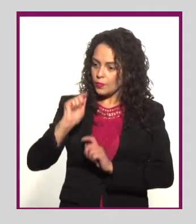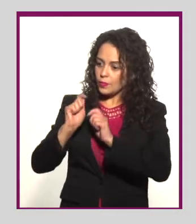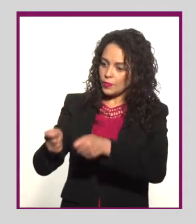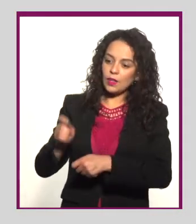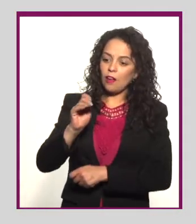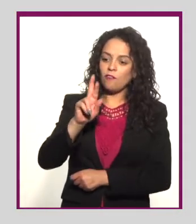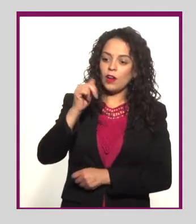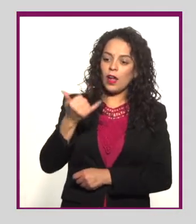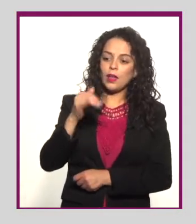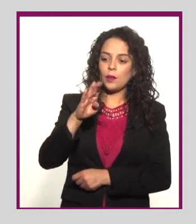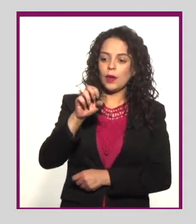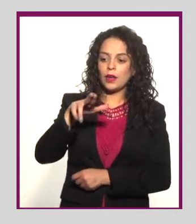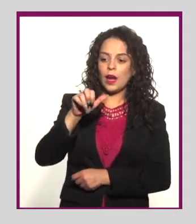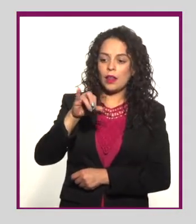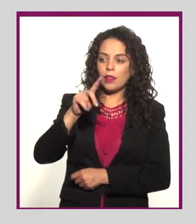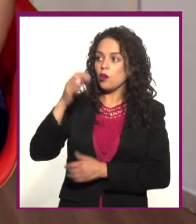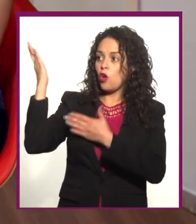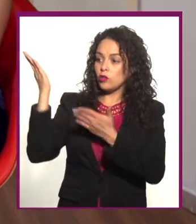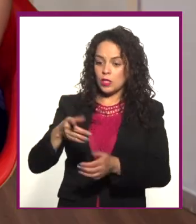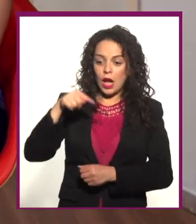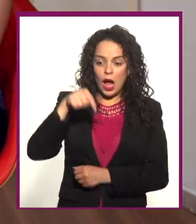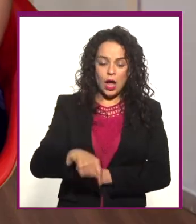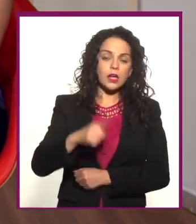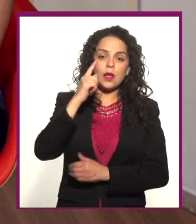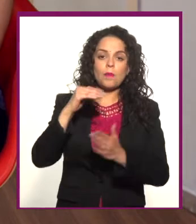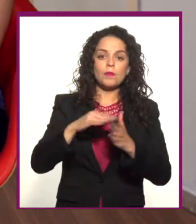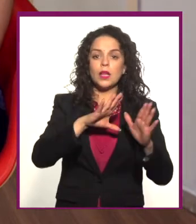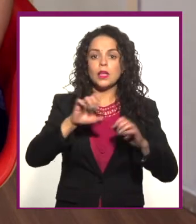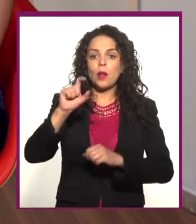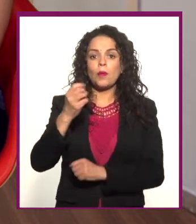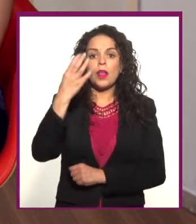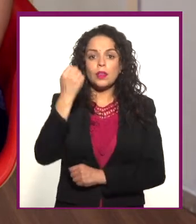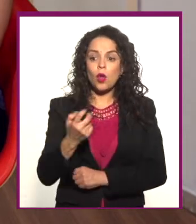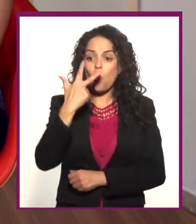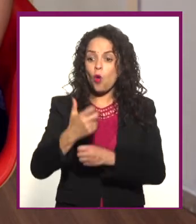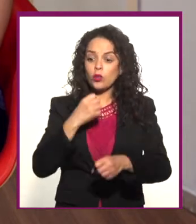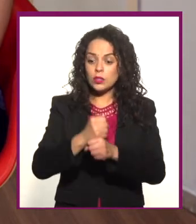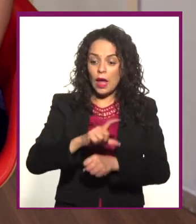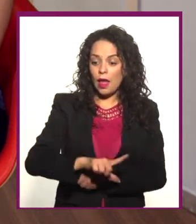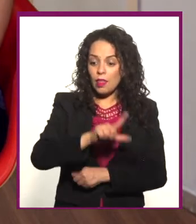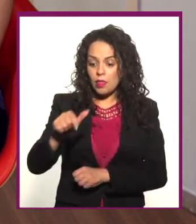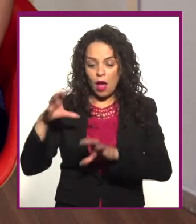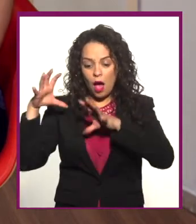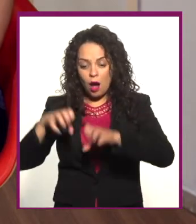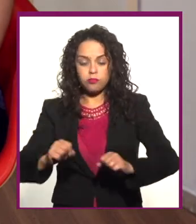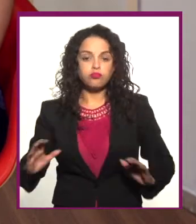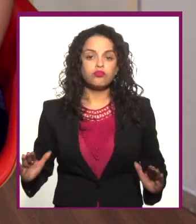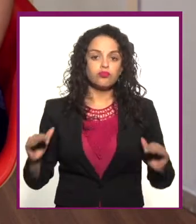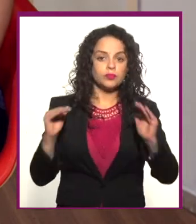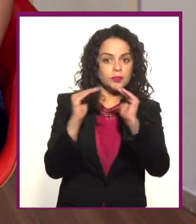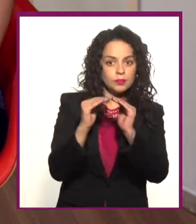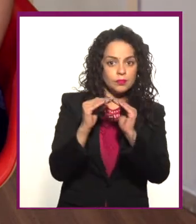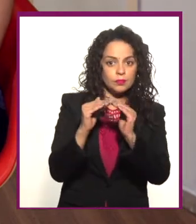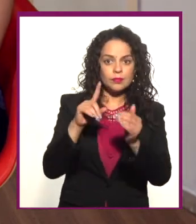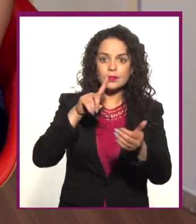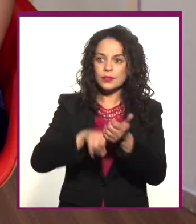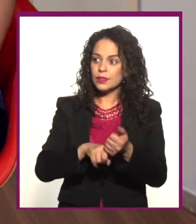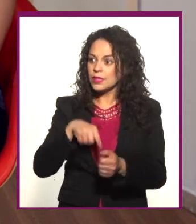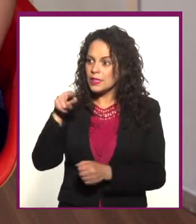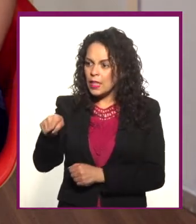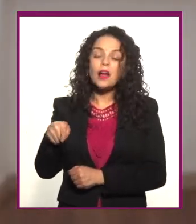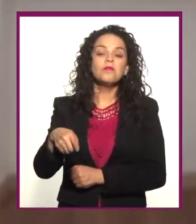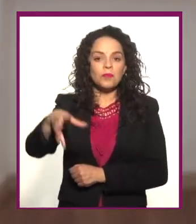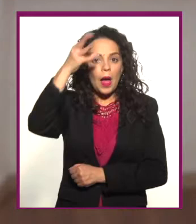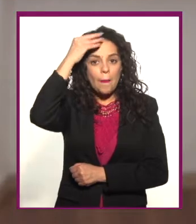Sahagún, que llegó a la Nueva España en 1529, tan solo 8 años después de la toma de Tenochtitlan. Su